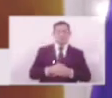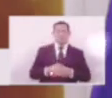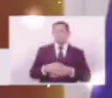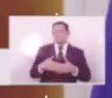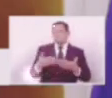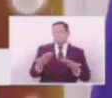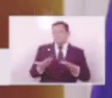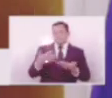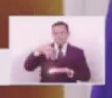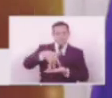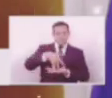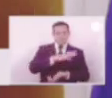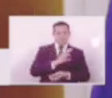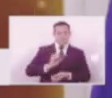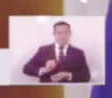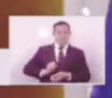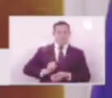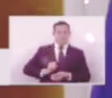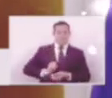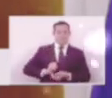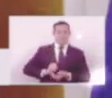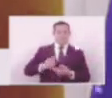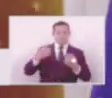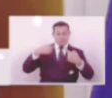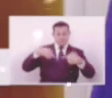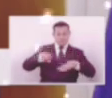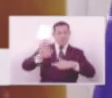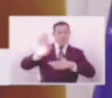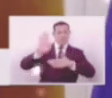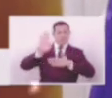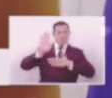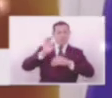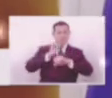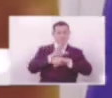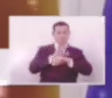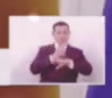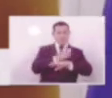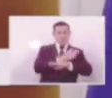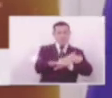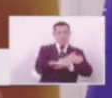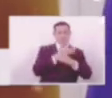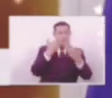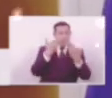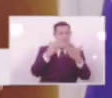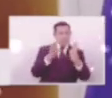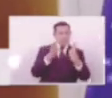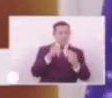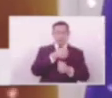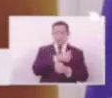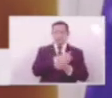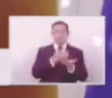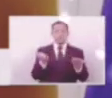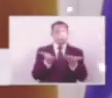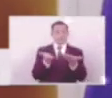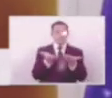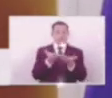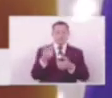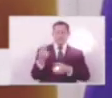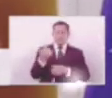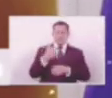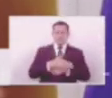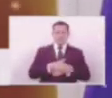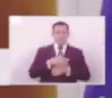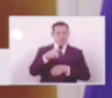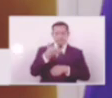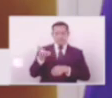es que al pueblo salvadoreño le vamos a seguir cumpliendo como decía anteriormente tal como siempre tuvo que ser así de simple